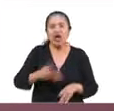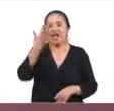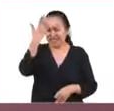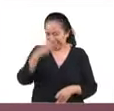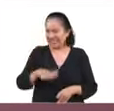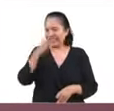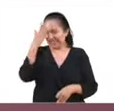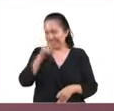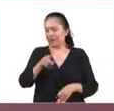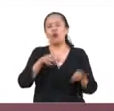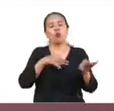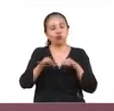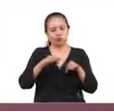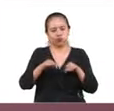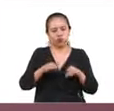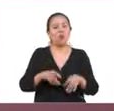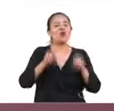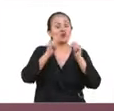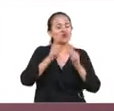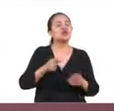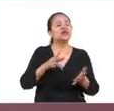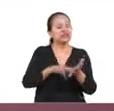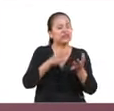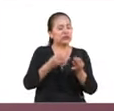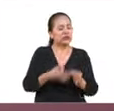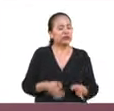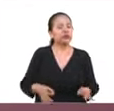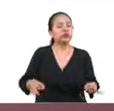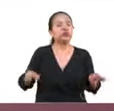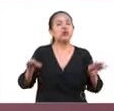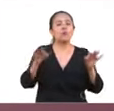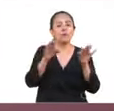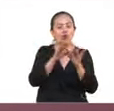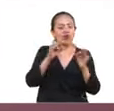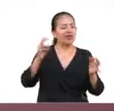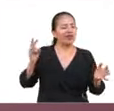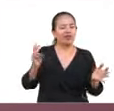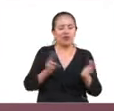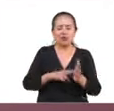su trabajo, pero su trabajo hoy tiene un valor, que el gobierno